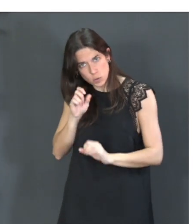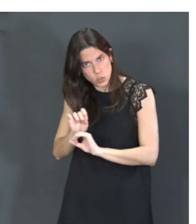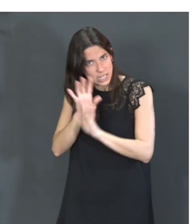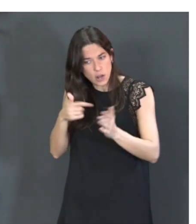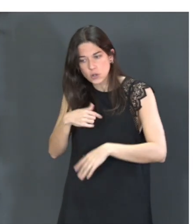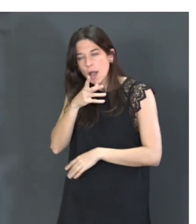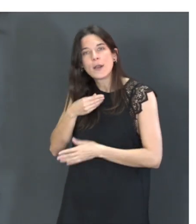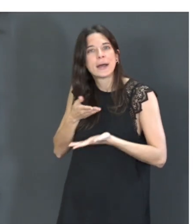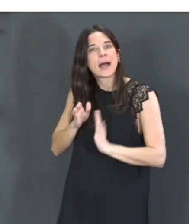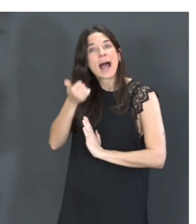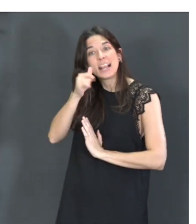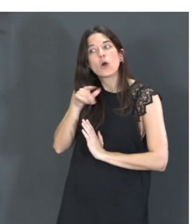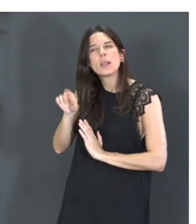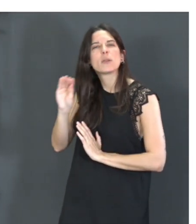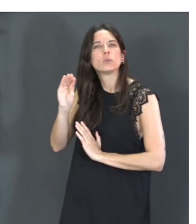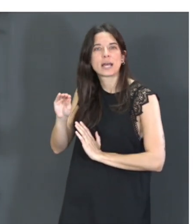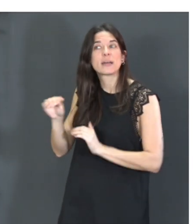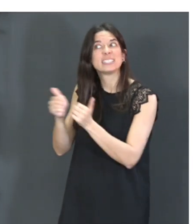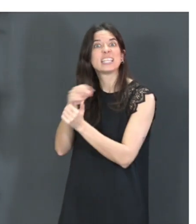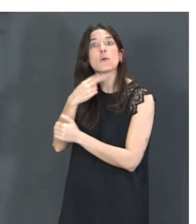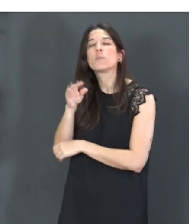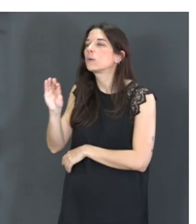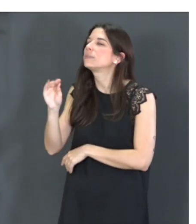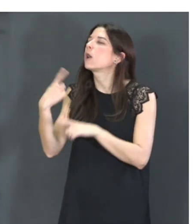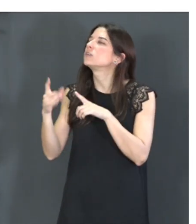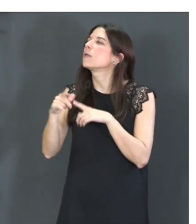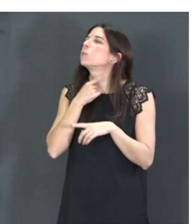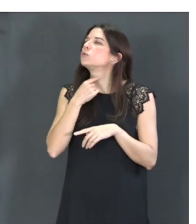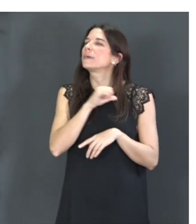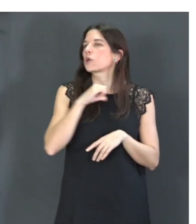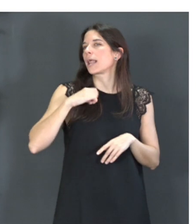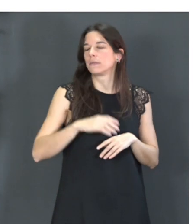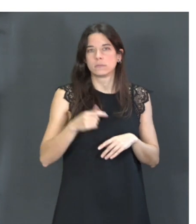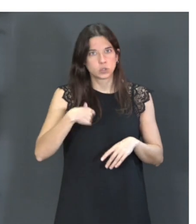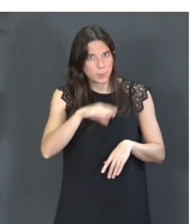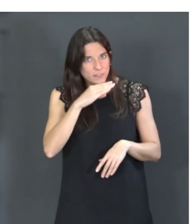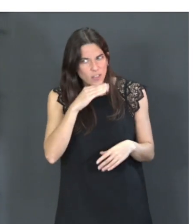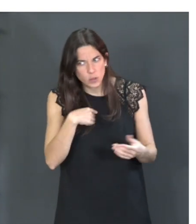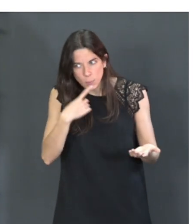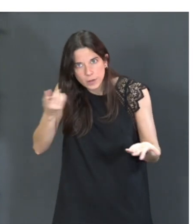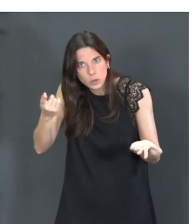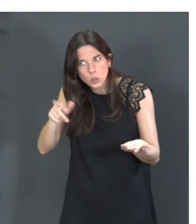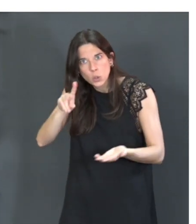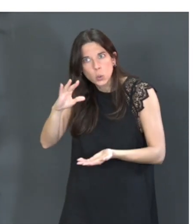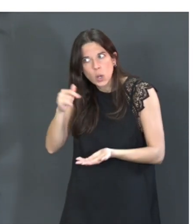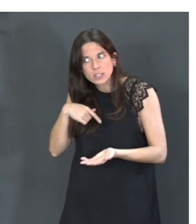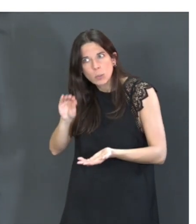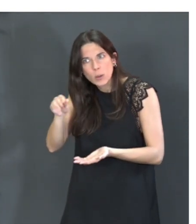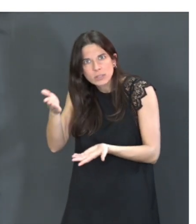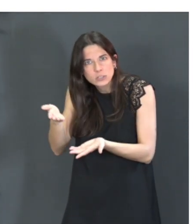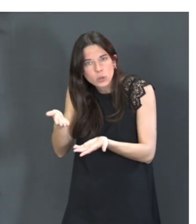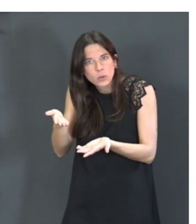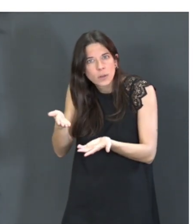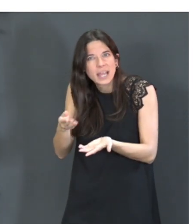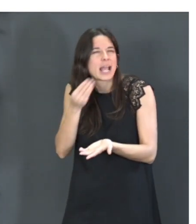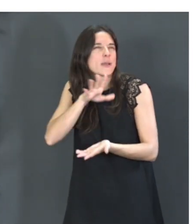le pregunta al asistente de voz de turno cosas que son sobre gustos personales y yo me enfado con él y digo, pero a ver, Lucas, ¿cómo le preguntas cuál